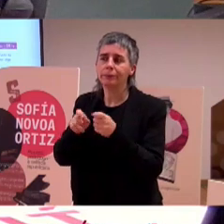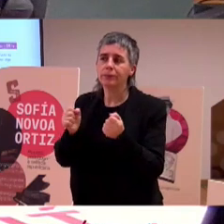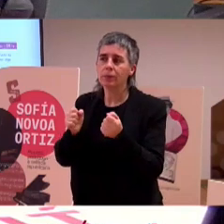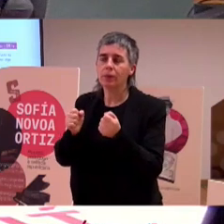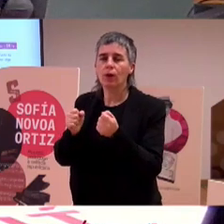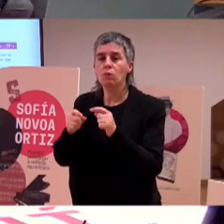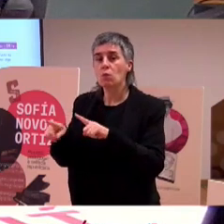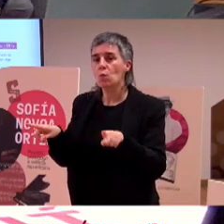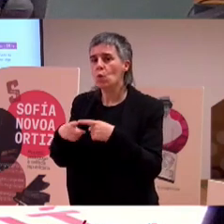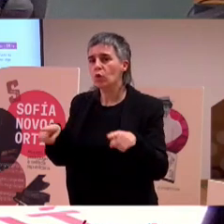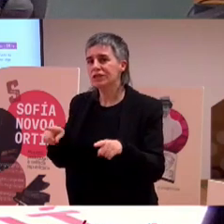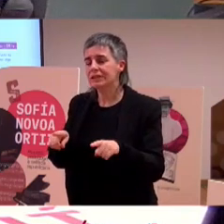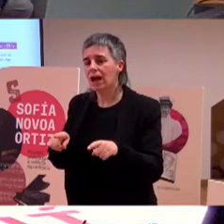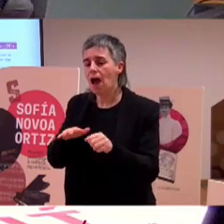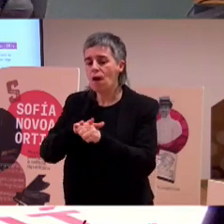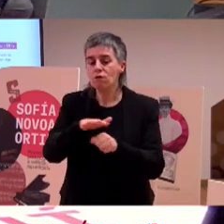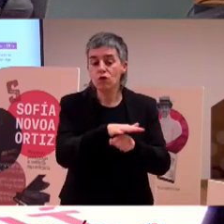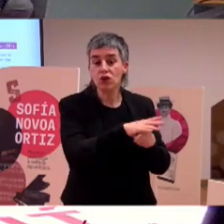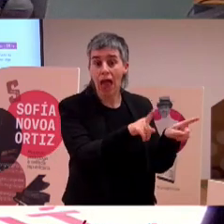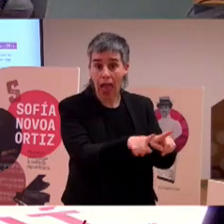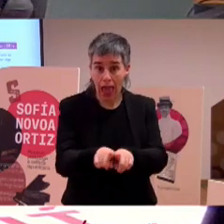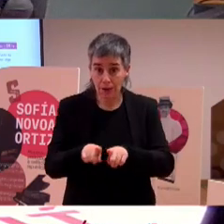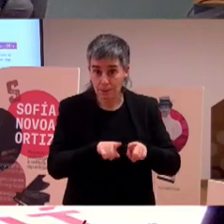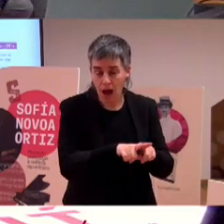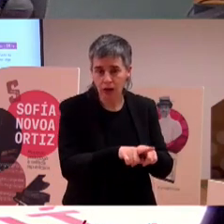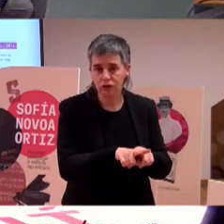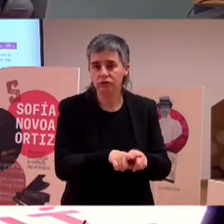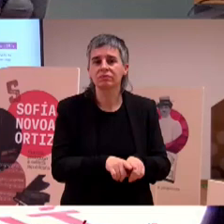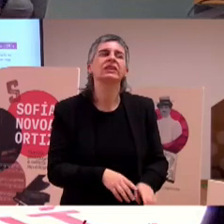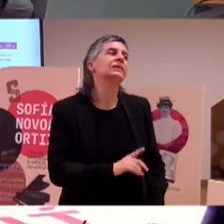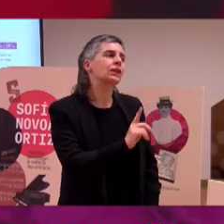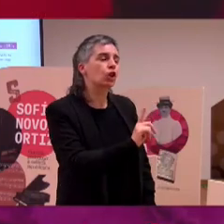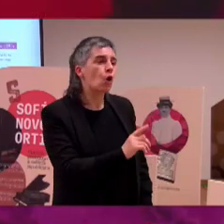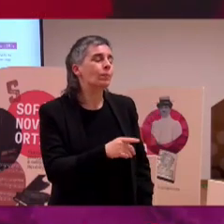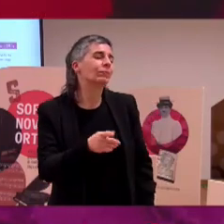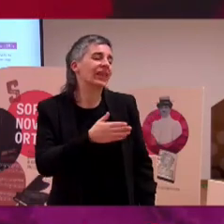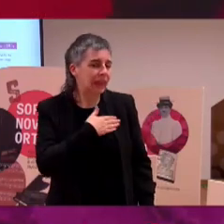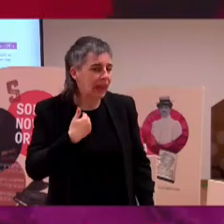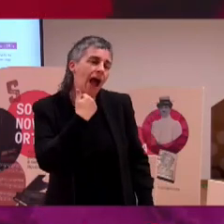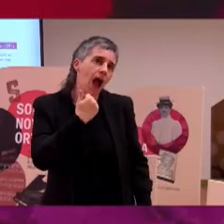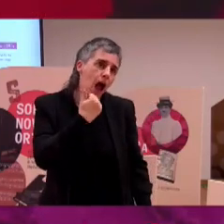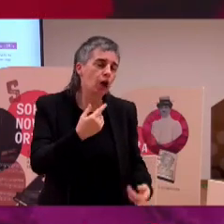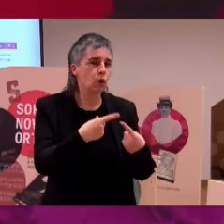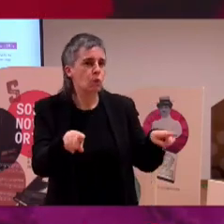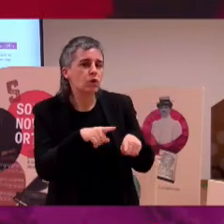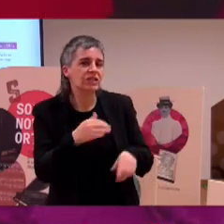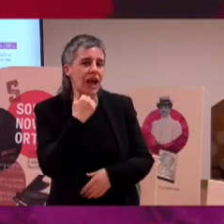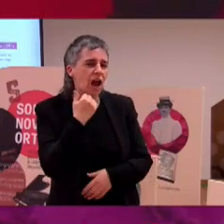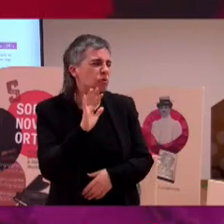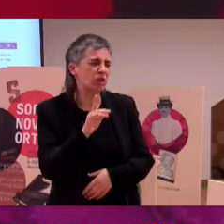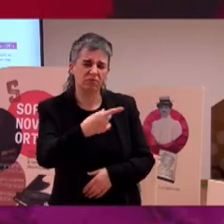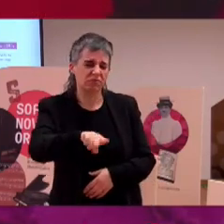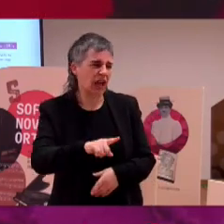cos irmáns de Sofía, ou non? Non, que toquen algo, porque toquen algo, eles non iban por aí,